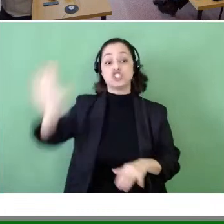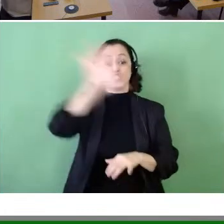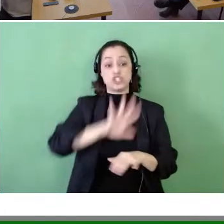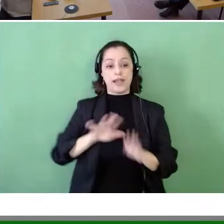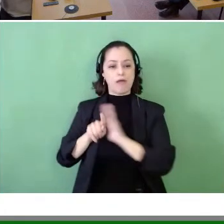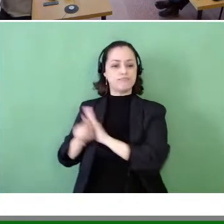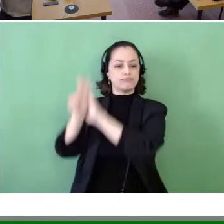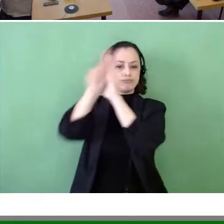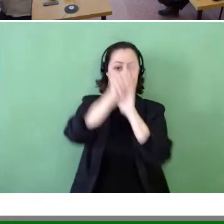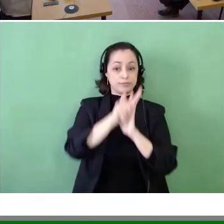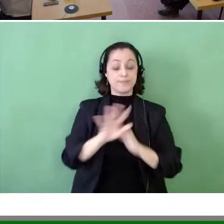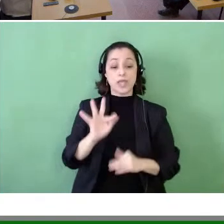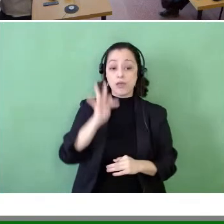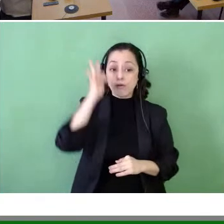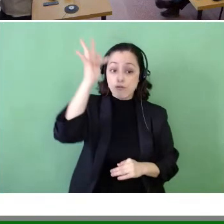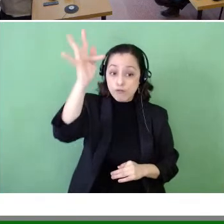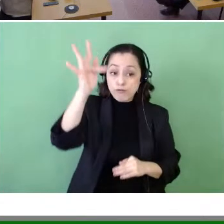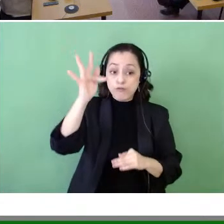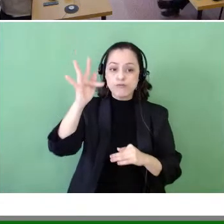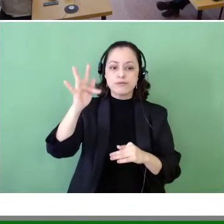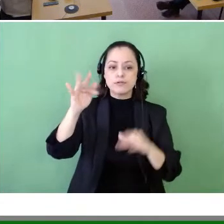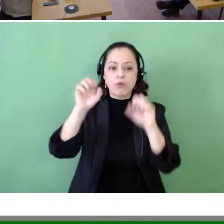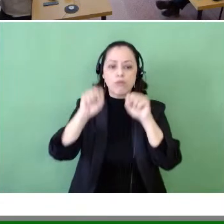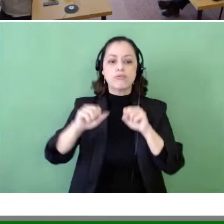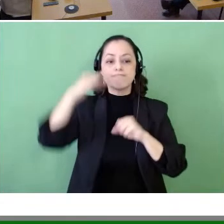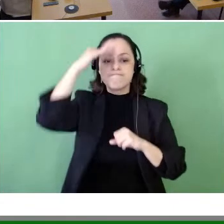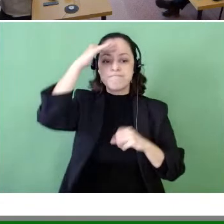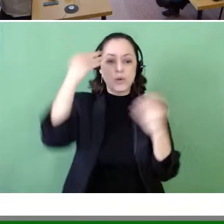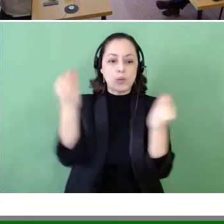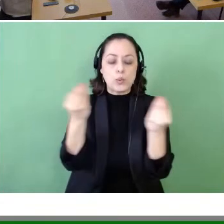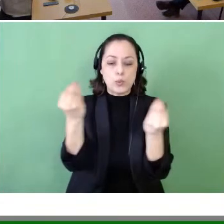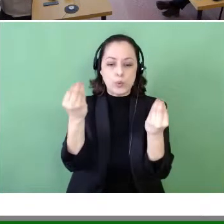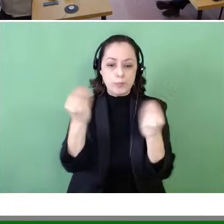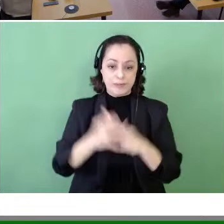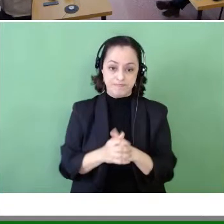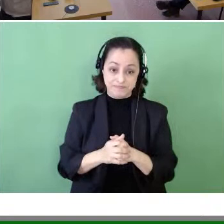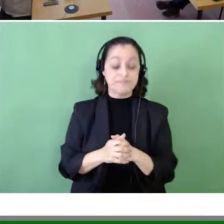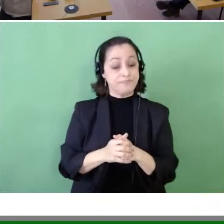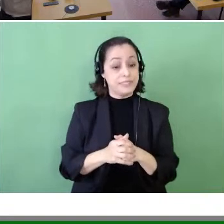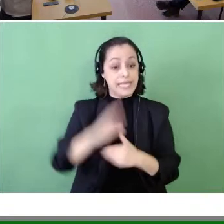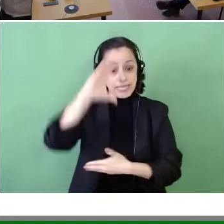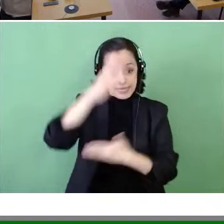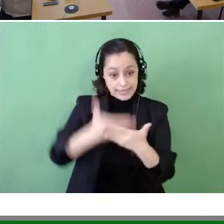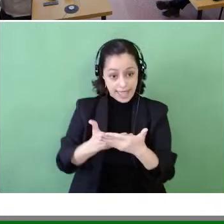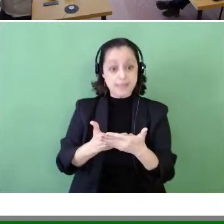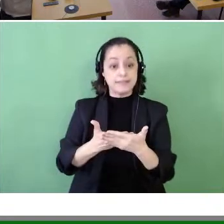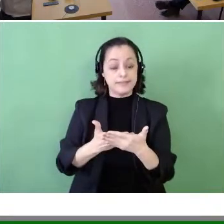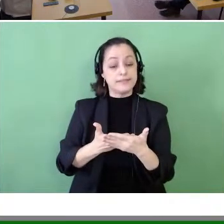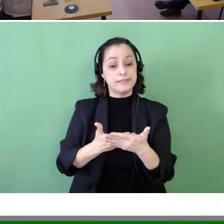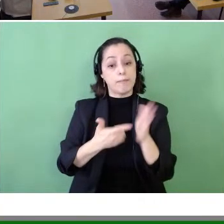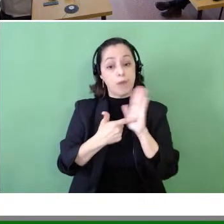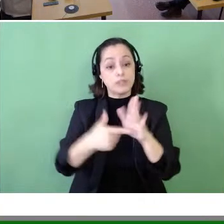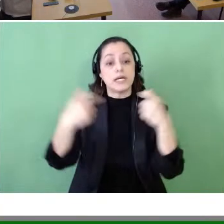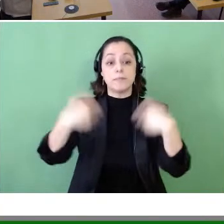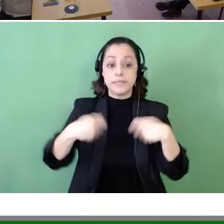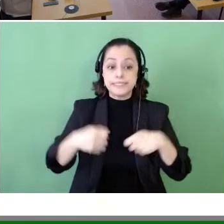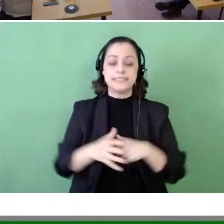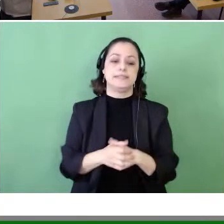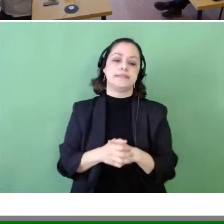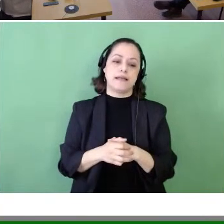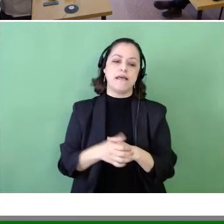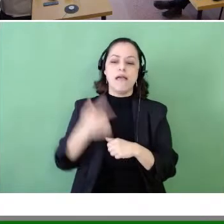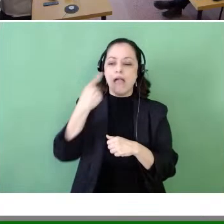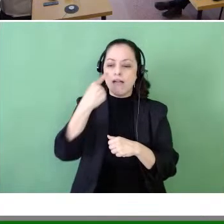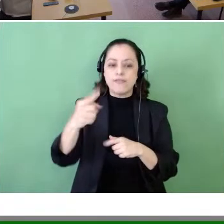de futuro, apuntamos también en esta tesis a describir y analizar entonces otras perspectivas del mercado